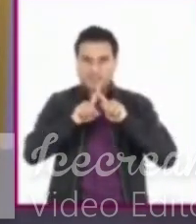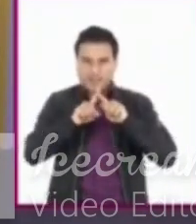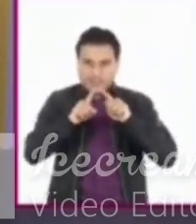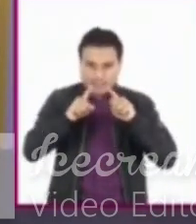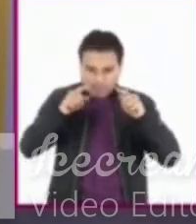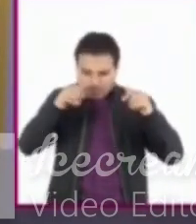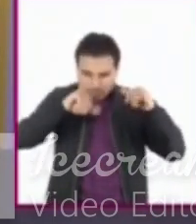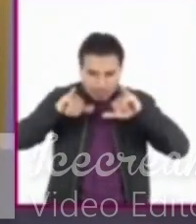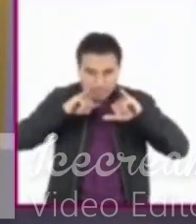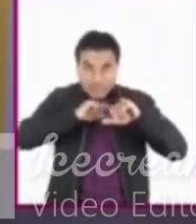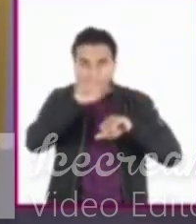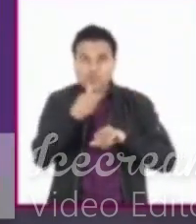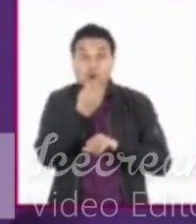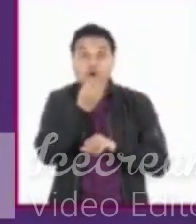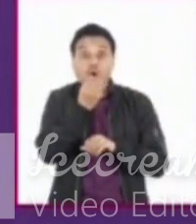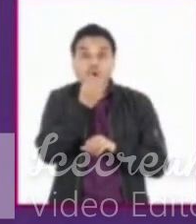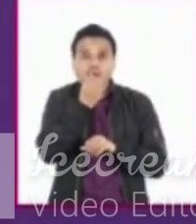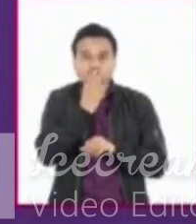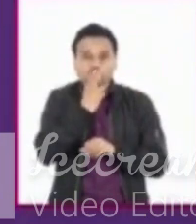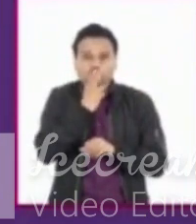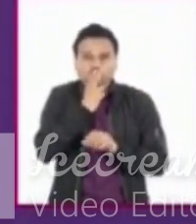y evitar su deterioro.